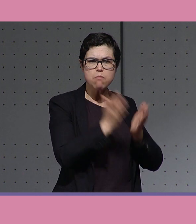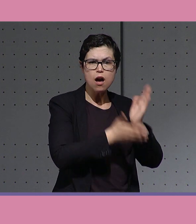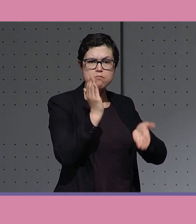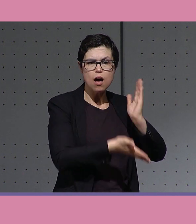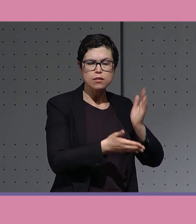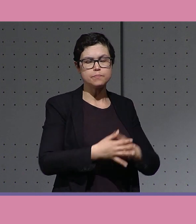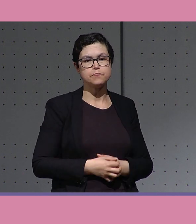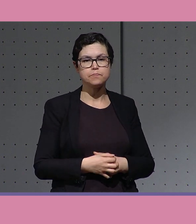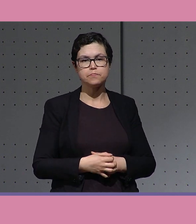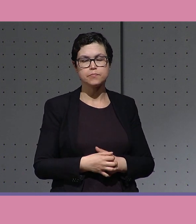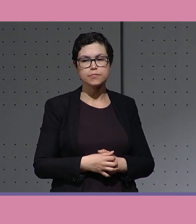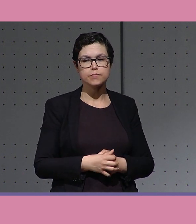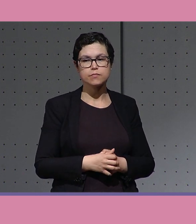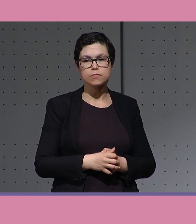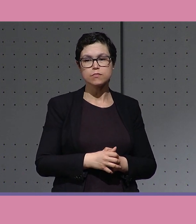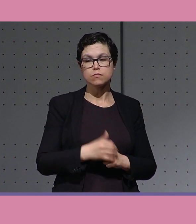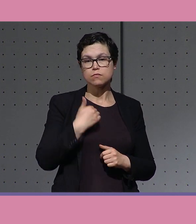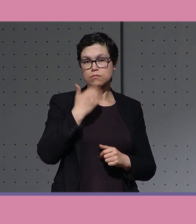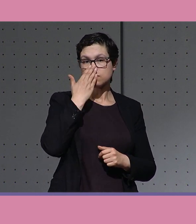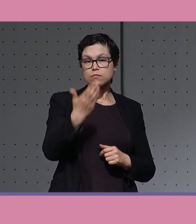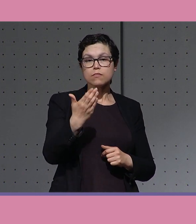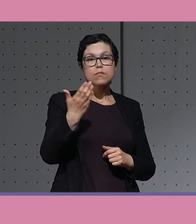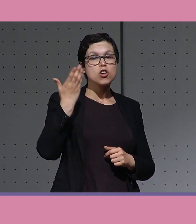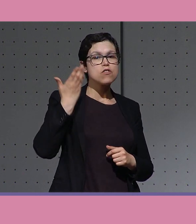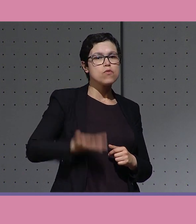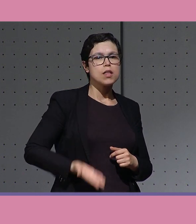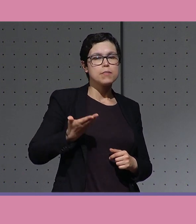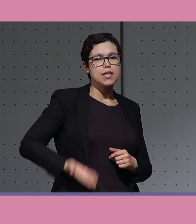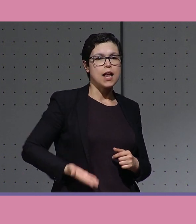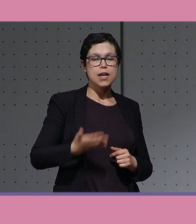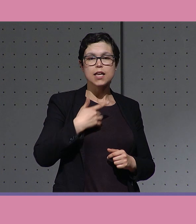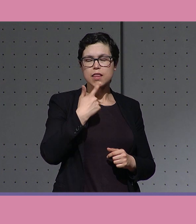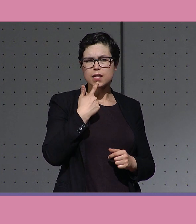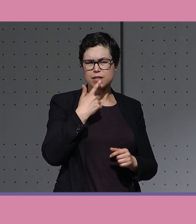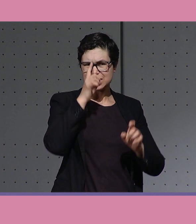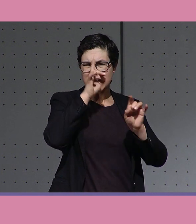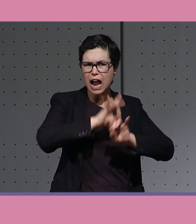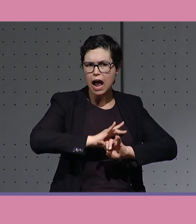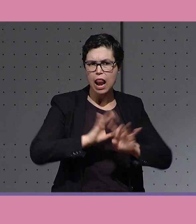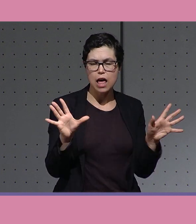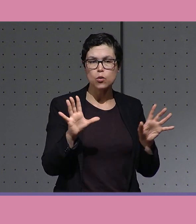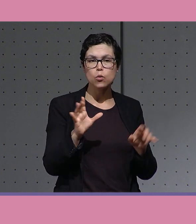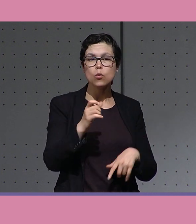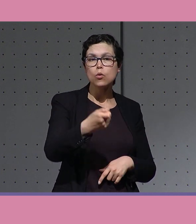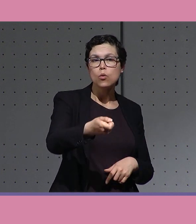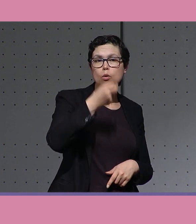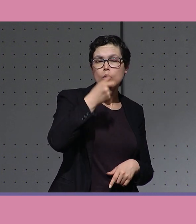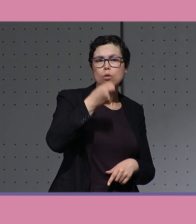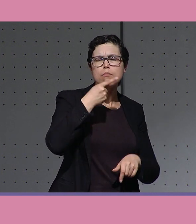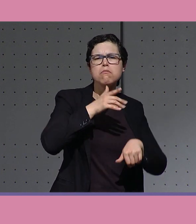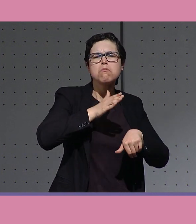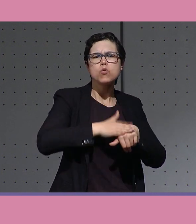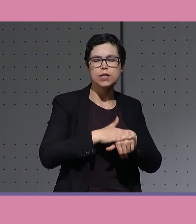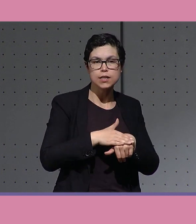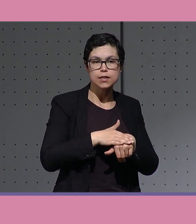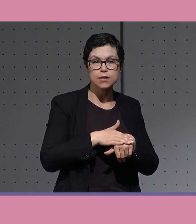mí un aspecto fundamental que he intentado transmitir tiene que ver con para qué, dejar eso claro, empezar a utilizar tratamientos para algo en concreto